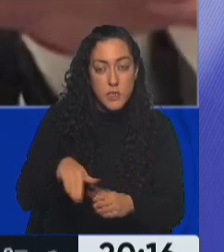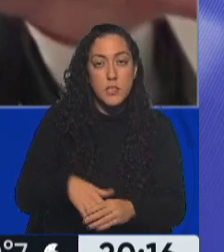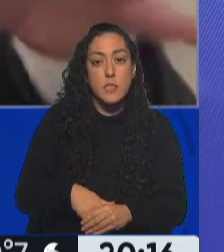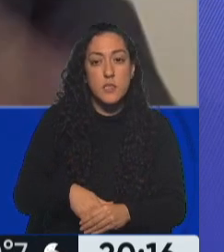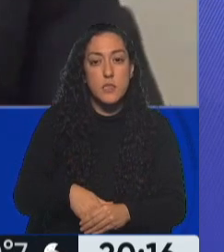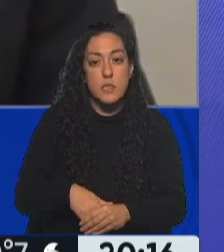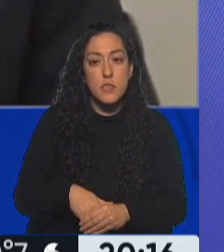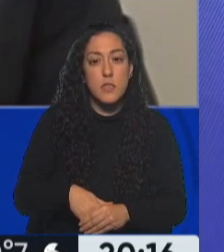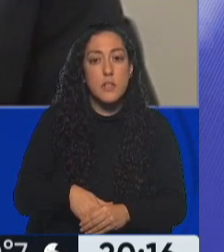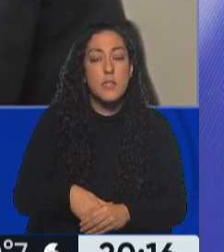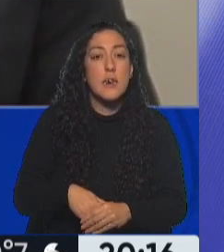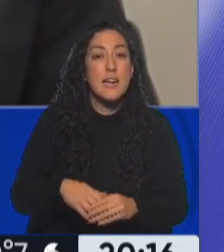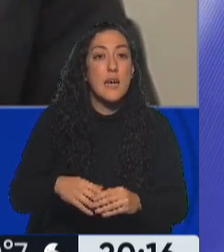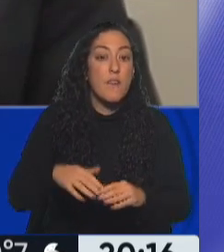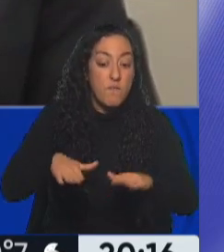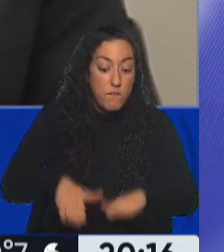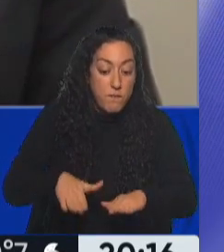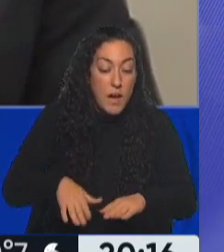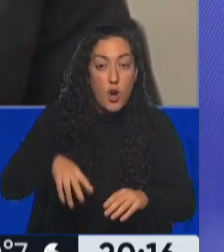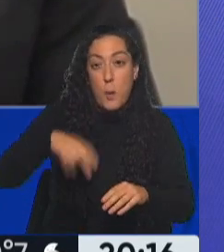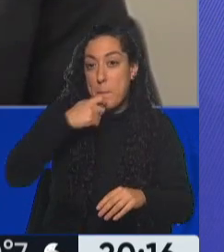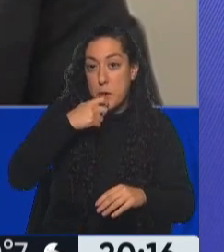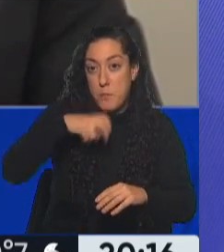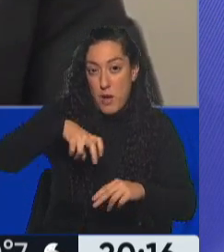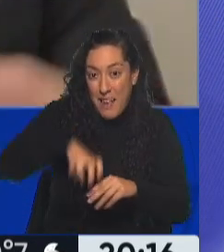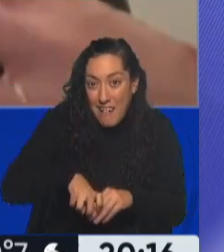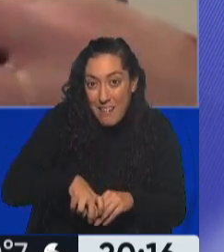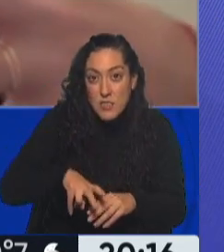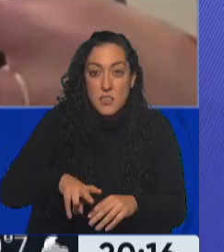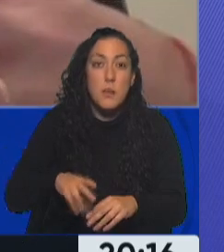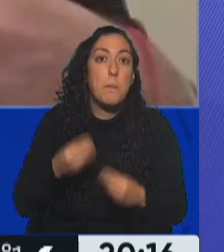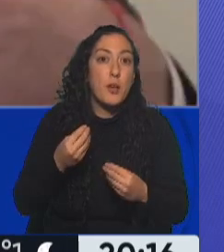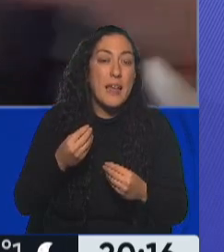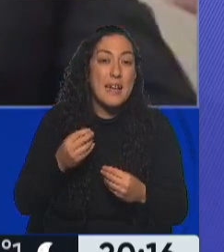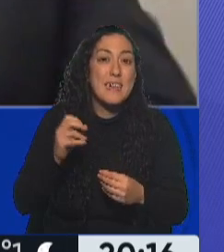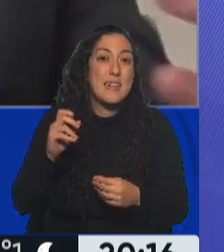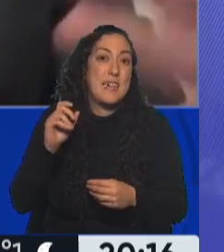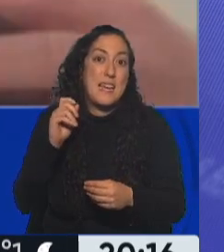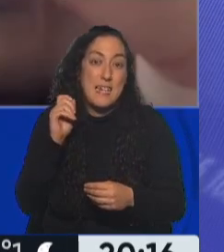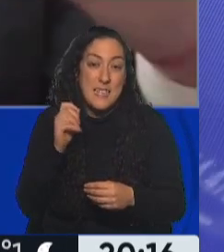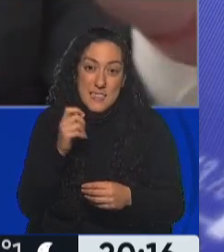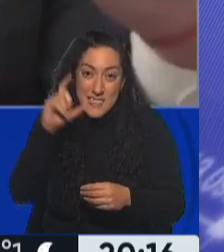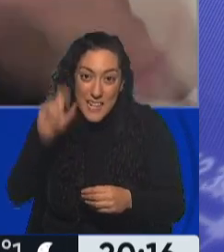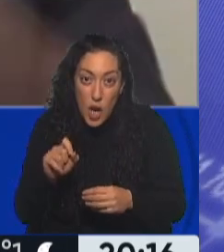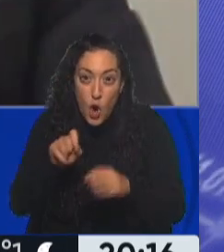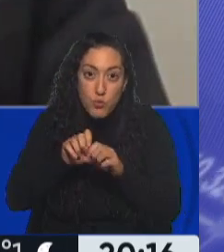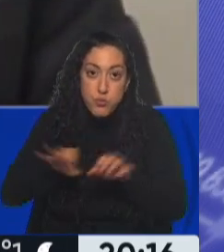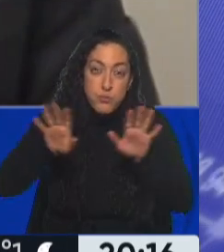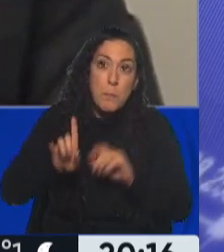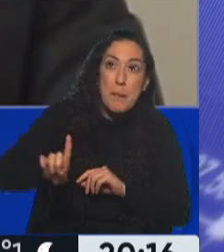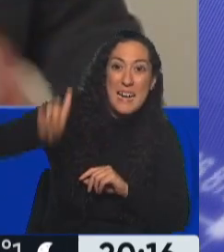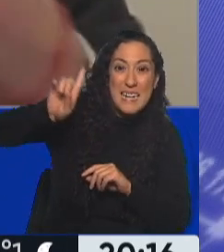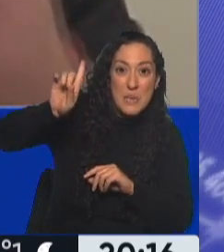lo más bajo posible, entender que como todo gas, el monóxido tiende a subir, ¿no? Entonces la concentración en el ambiente, si bien se disipa, va a ser un poco más